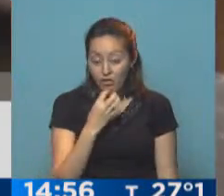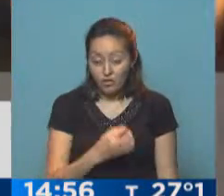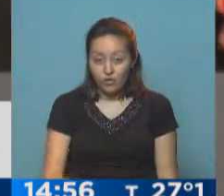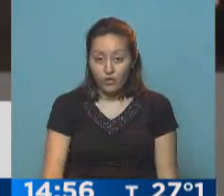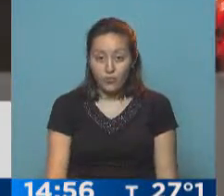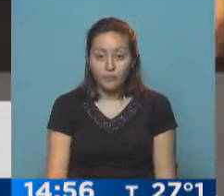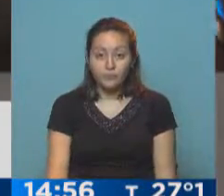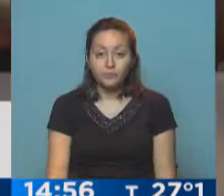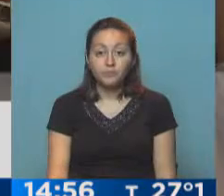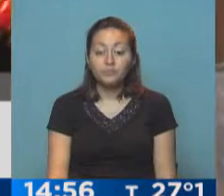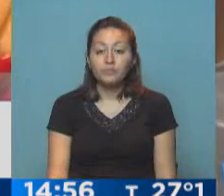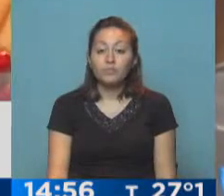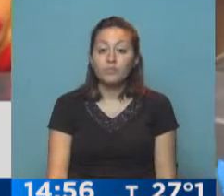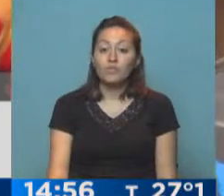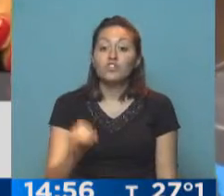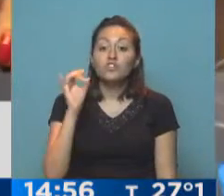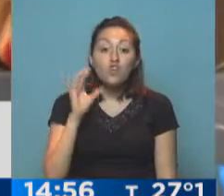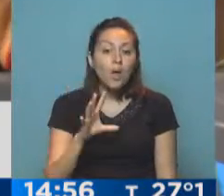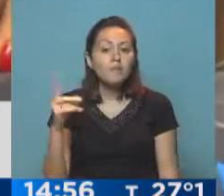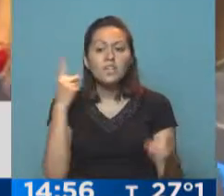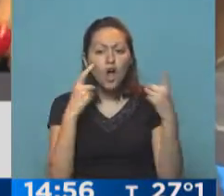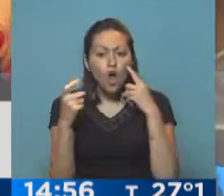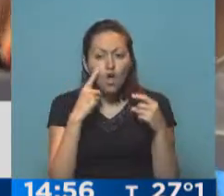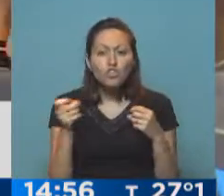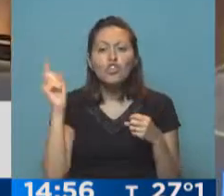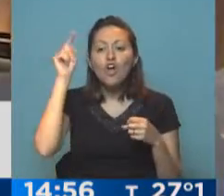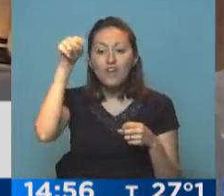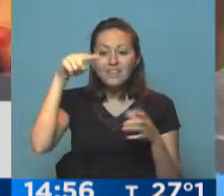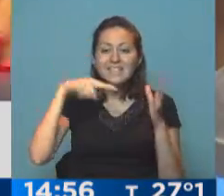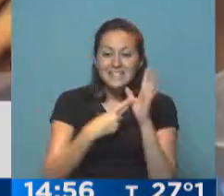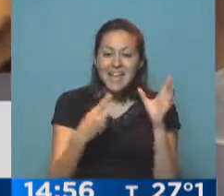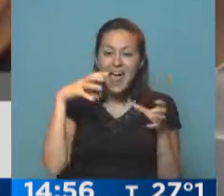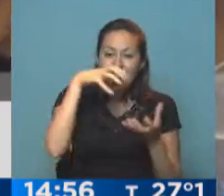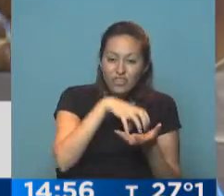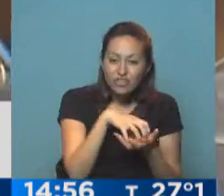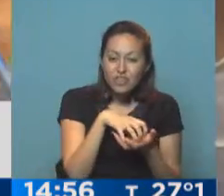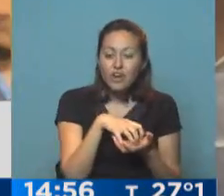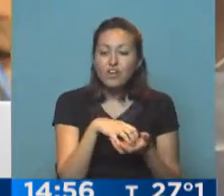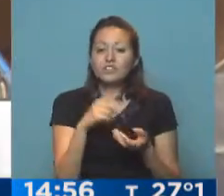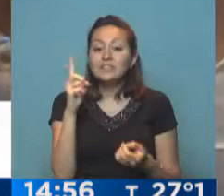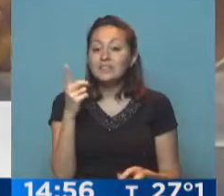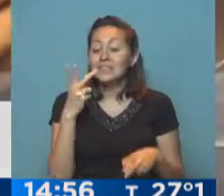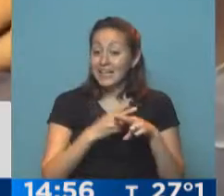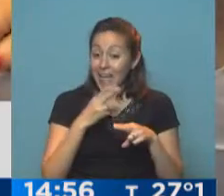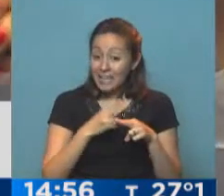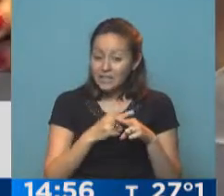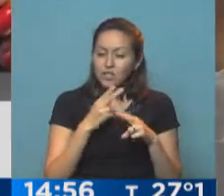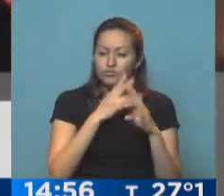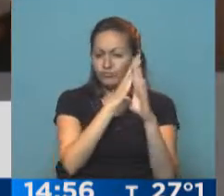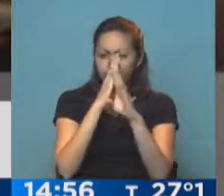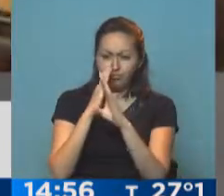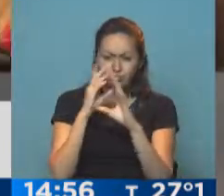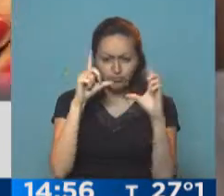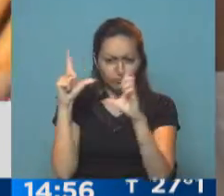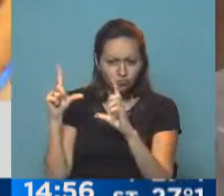decir, no solamente están controladas desde el centro control trenes que funciona en Retiro, donde ya se monitorean las 7 líneas, sino que hoy